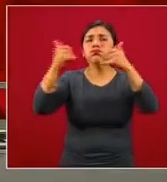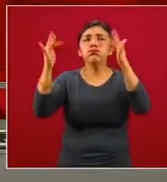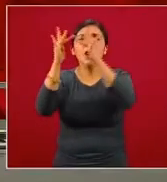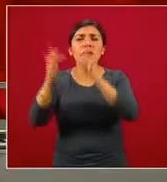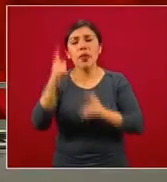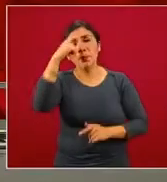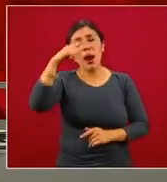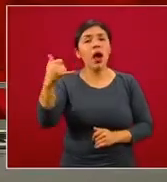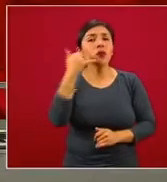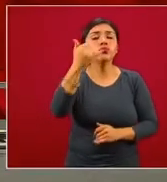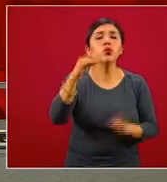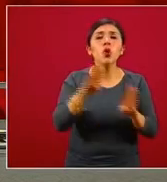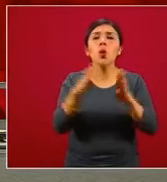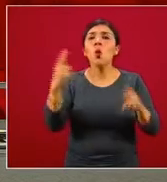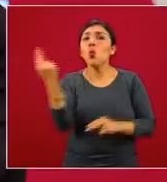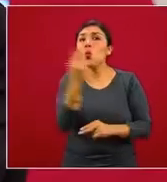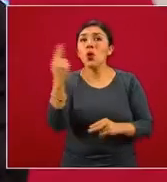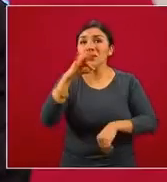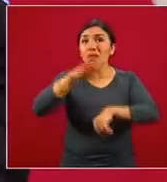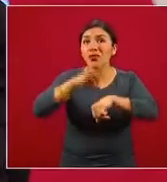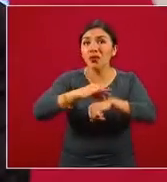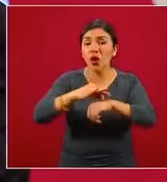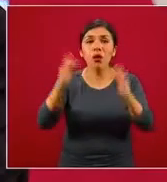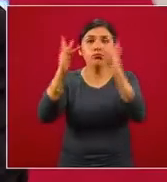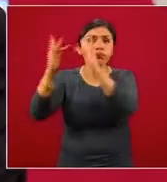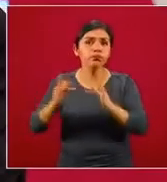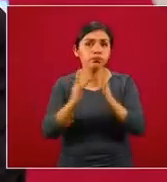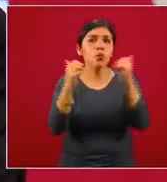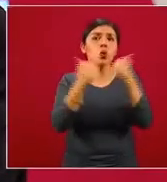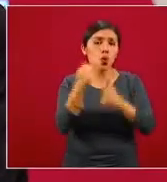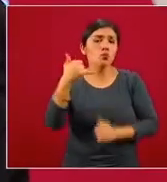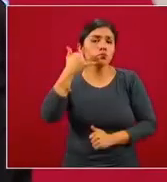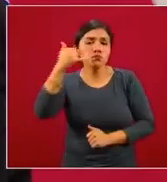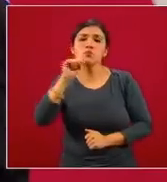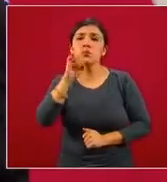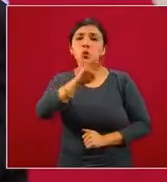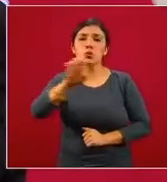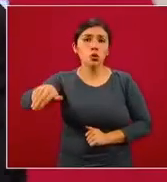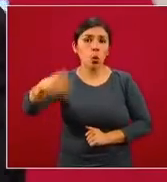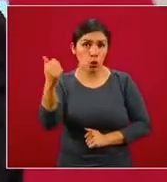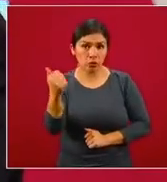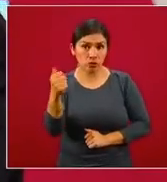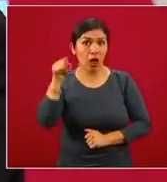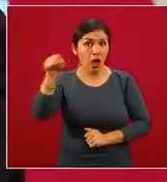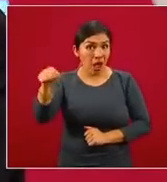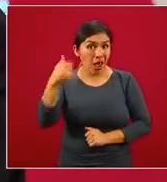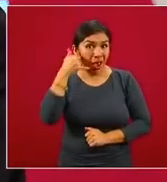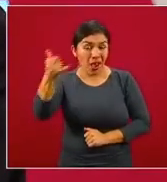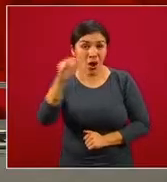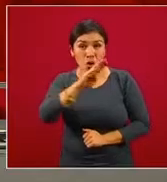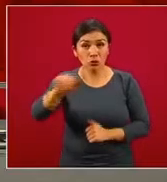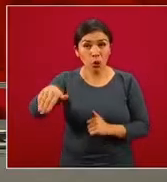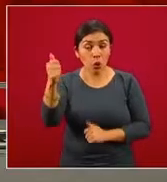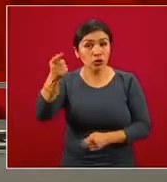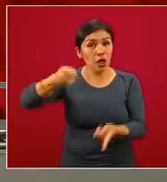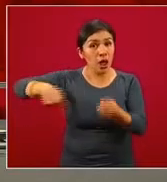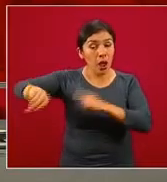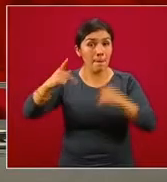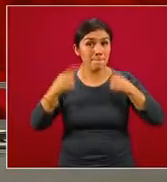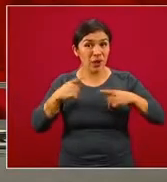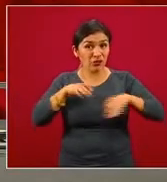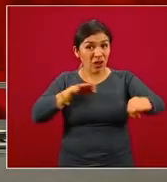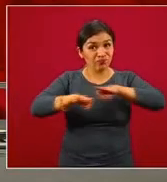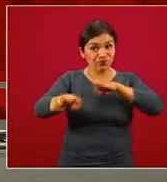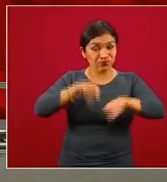the médicas en el 911 país personnel que están so interconectadas they could con el provide 911. orientation La regarding atención que the tiene el COVID 911, pandemic. personal de este